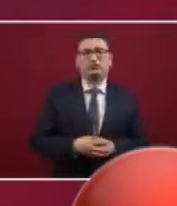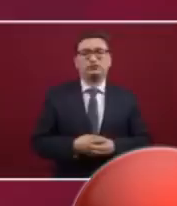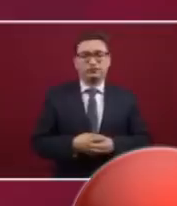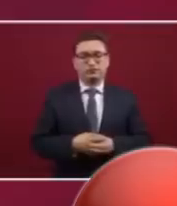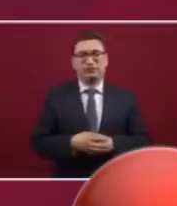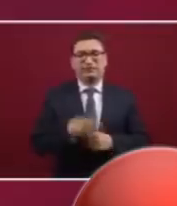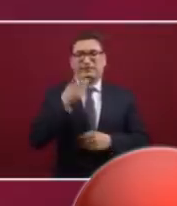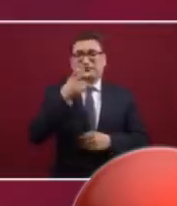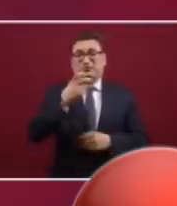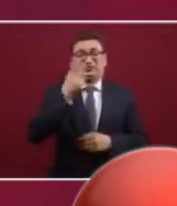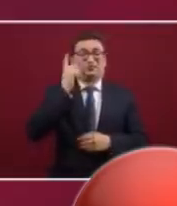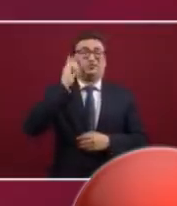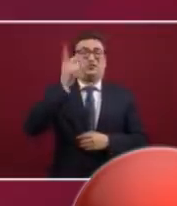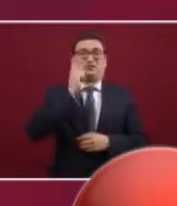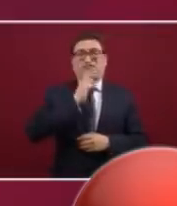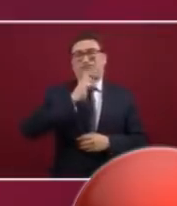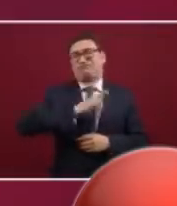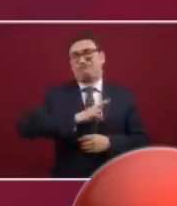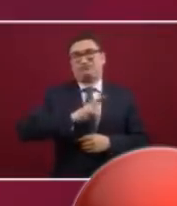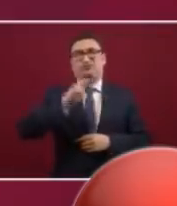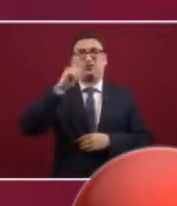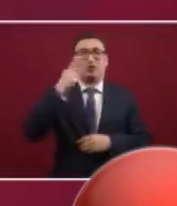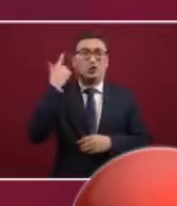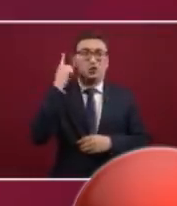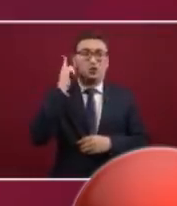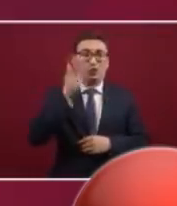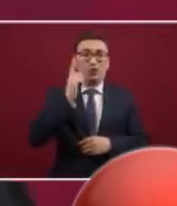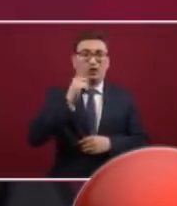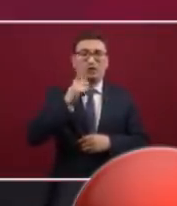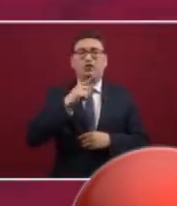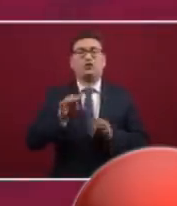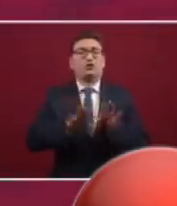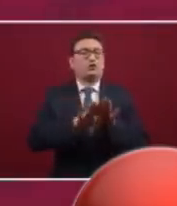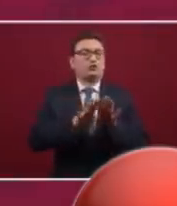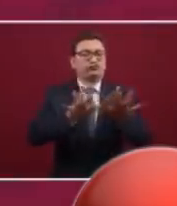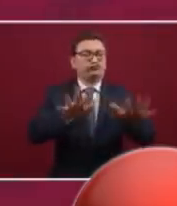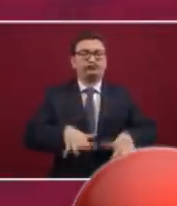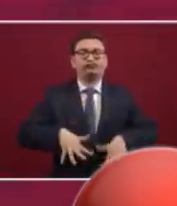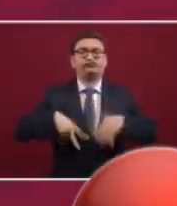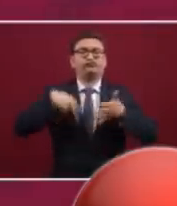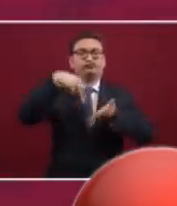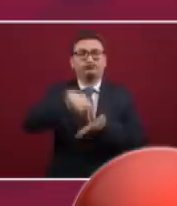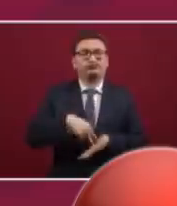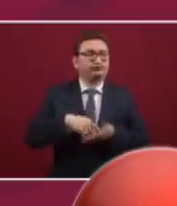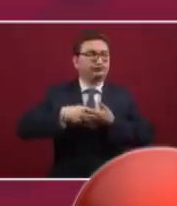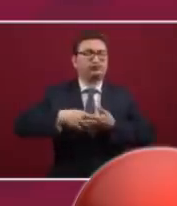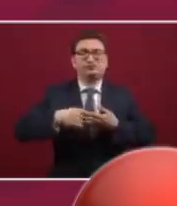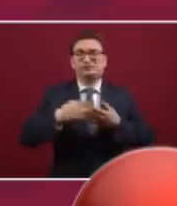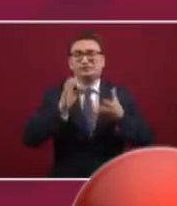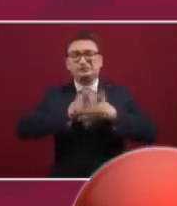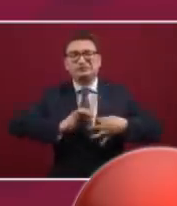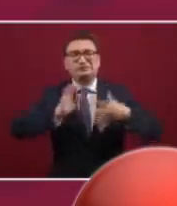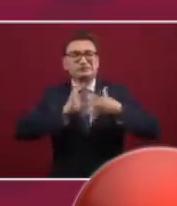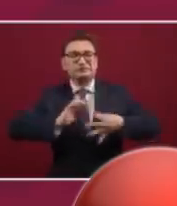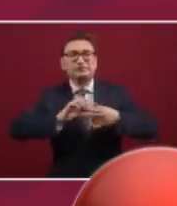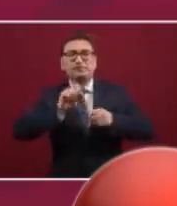Sería extraordinario abrir foros sobre este tema,